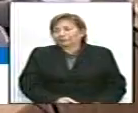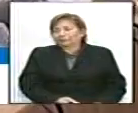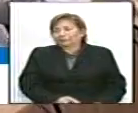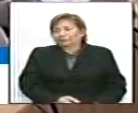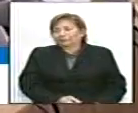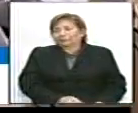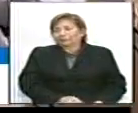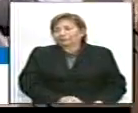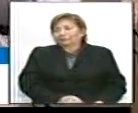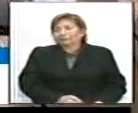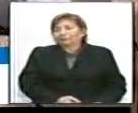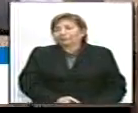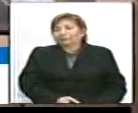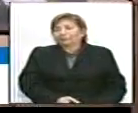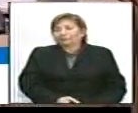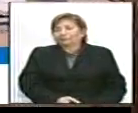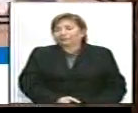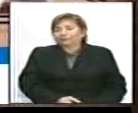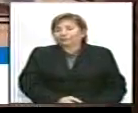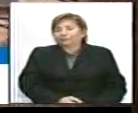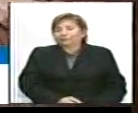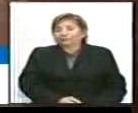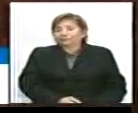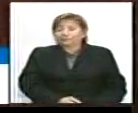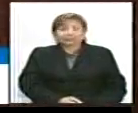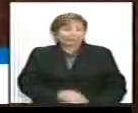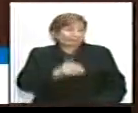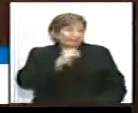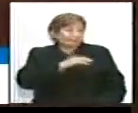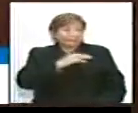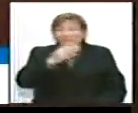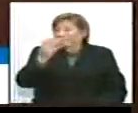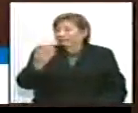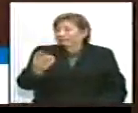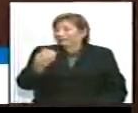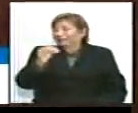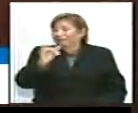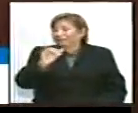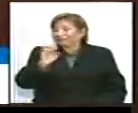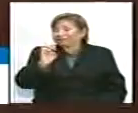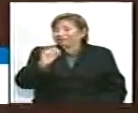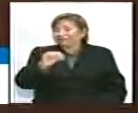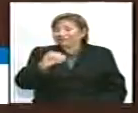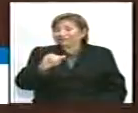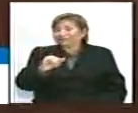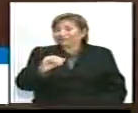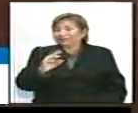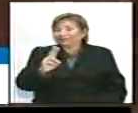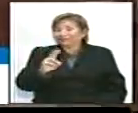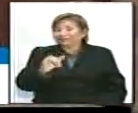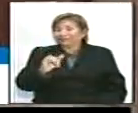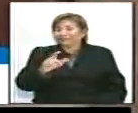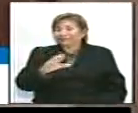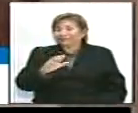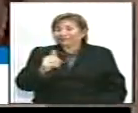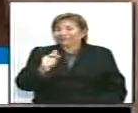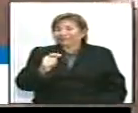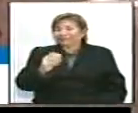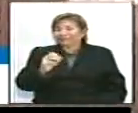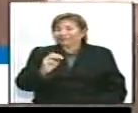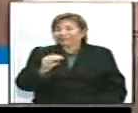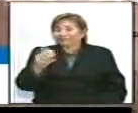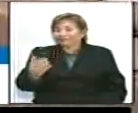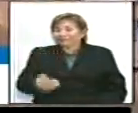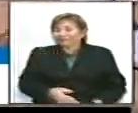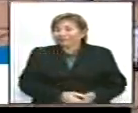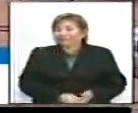¿Te resuelve, congresista? Bien, aprovecho para dar la oportunidad a congresista Yene Vilcatoma, congresista Richard Arce, y la interrupción para